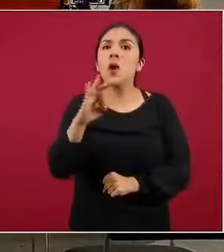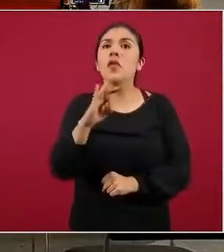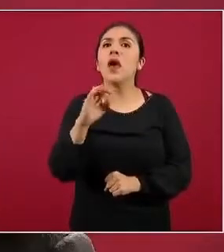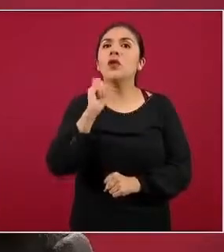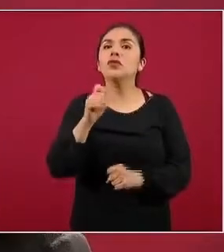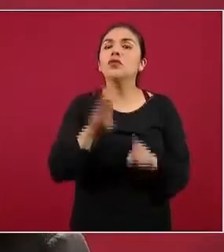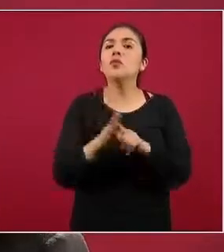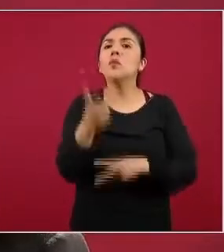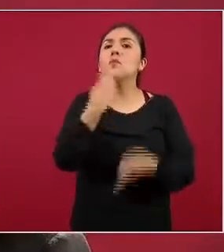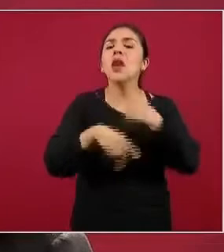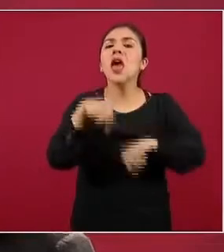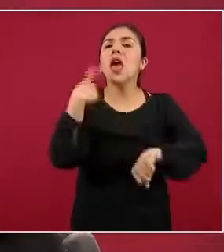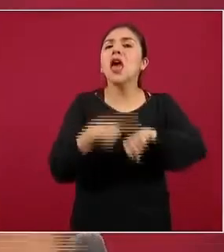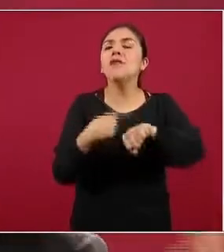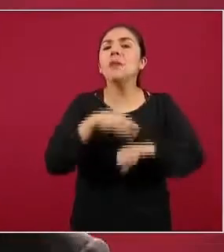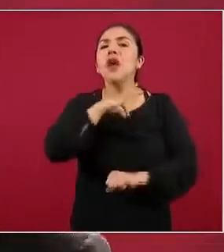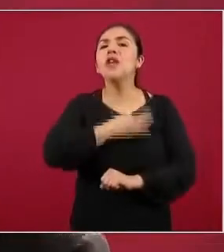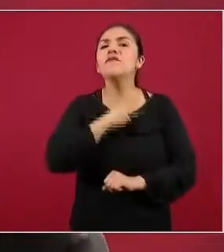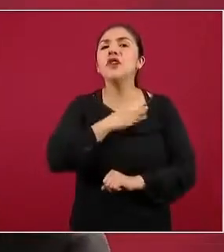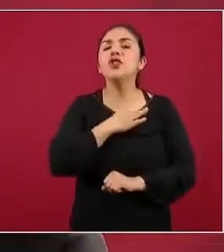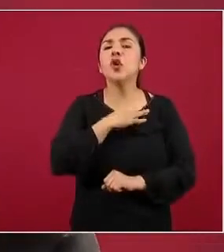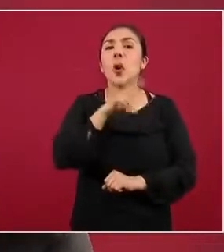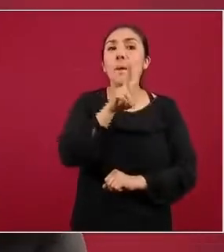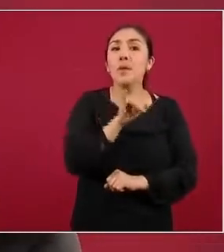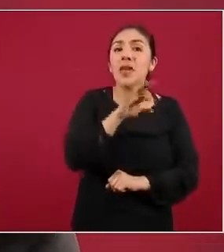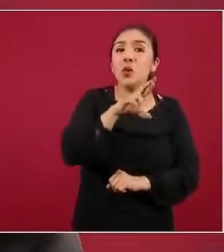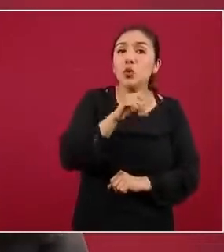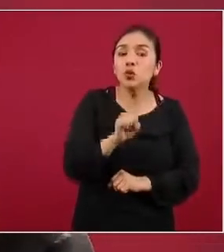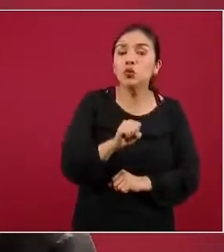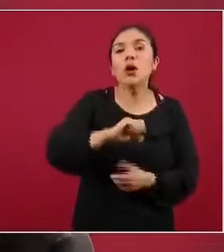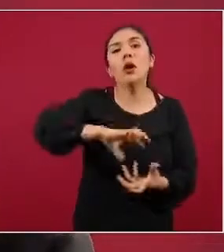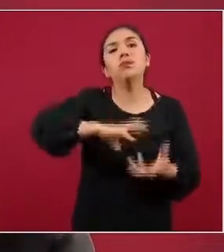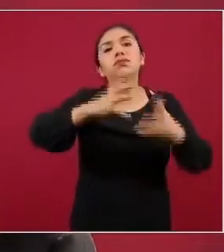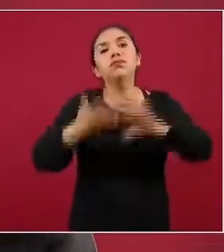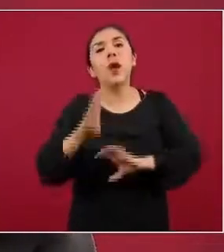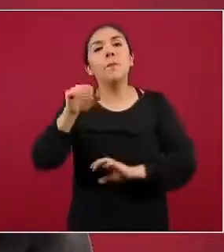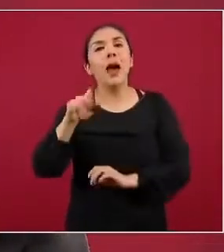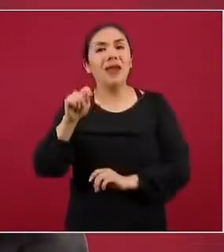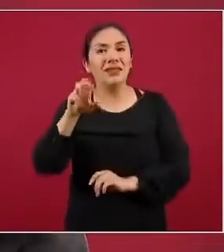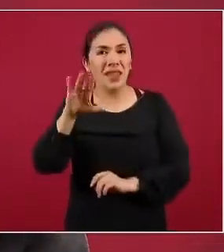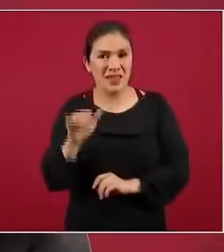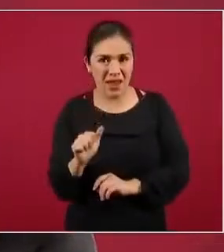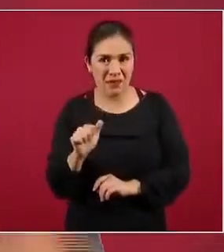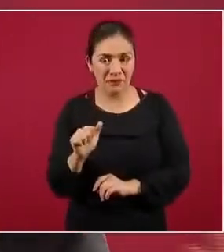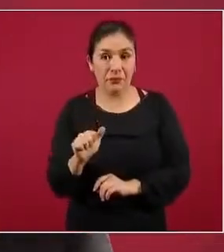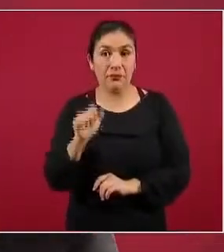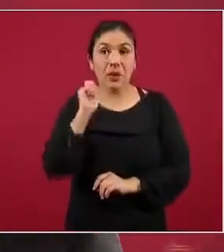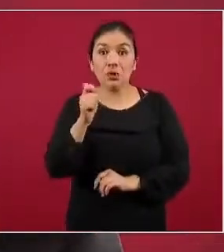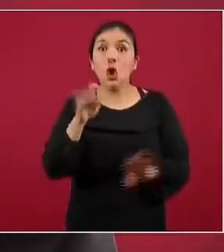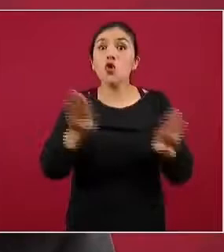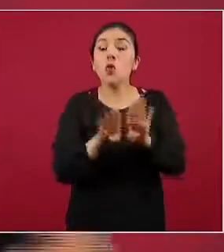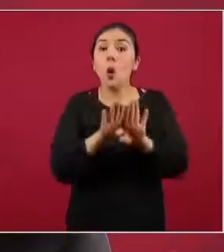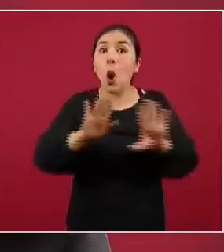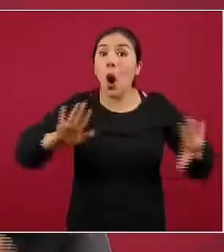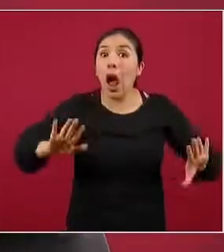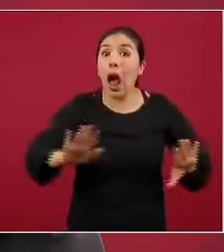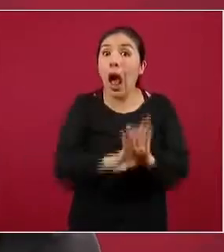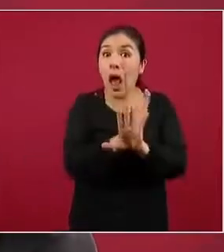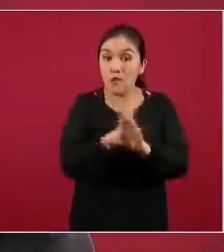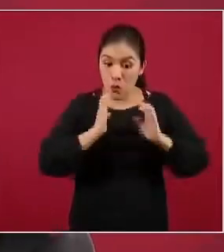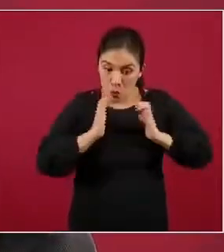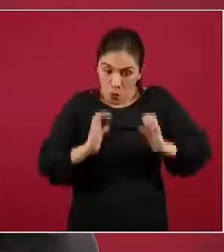derivar una infección por virus en una infección por bacteria. No es, insisto, ninguna transformación del